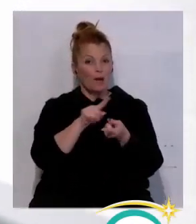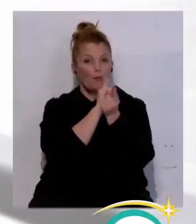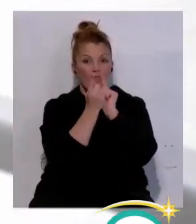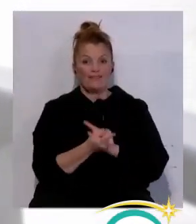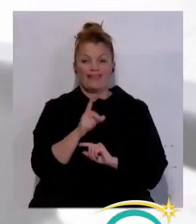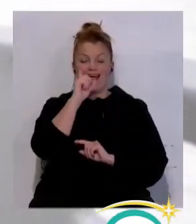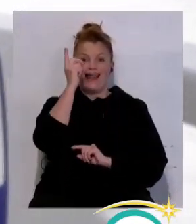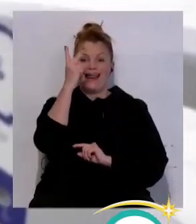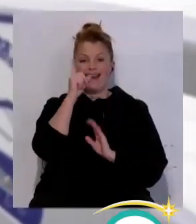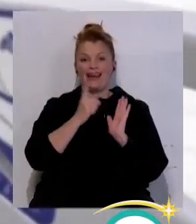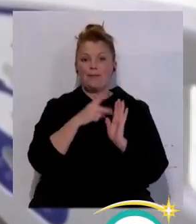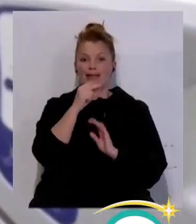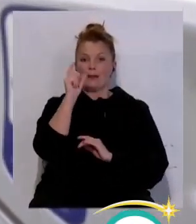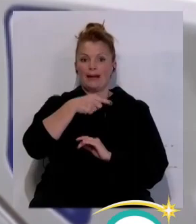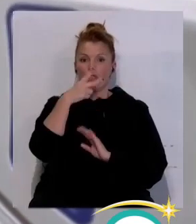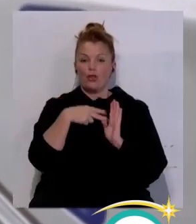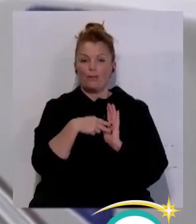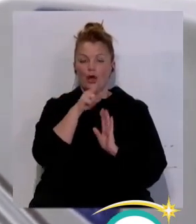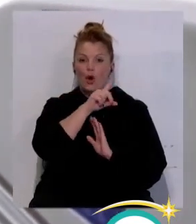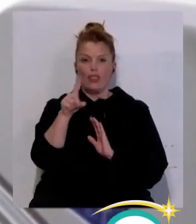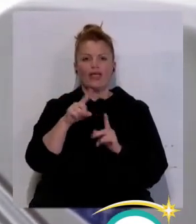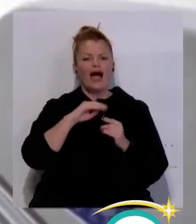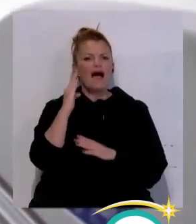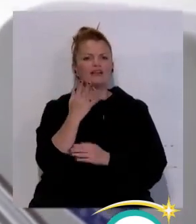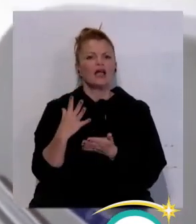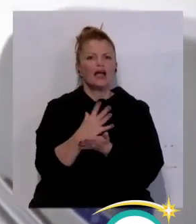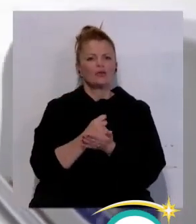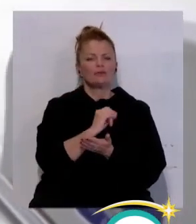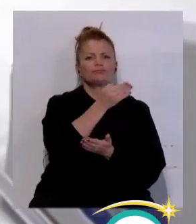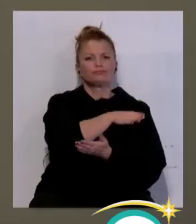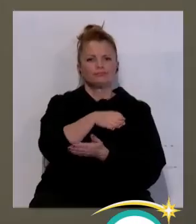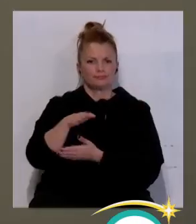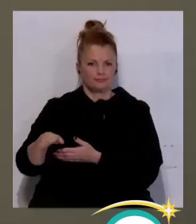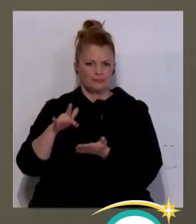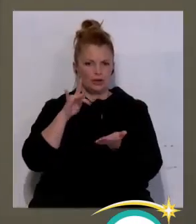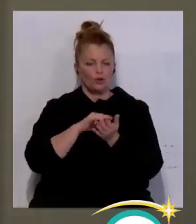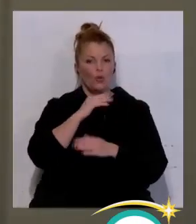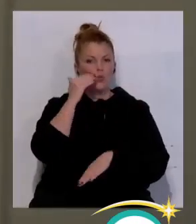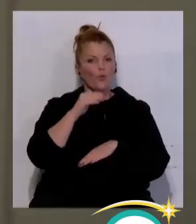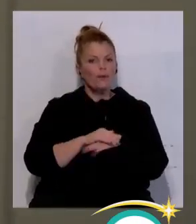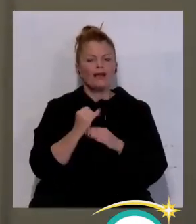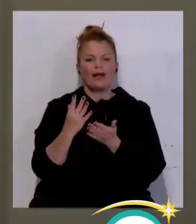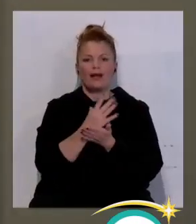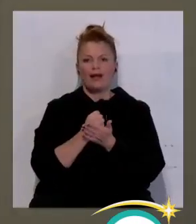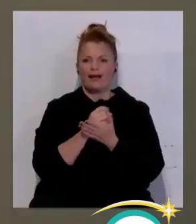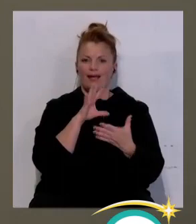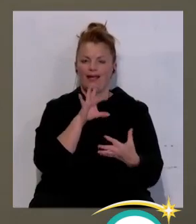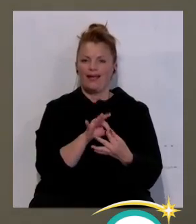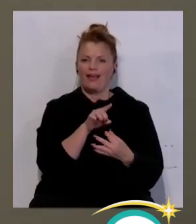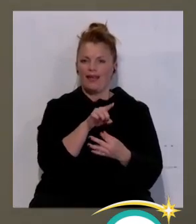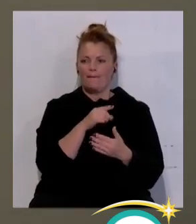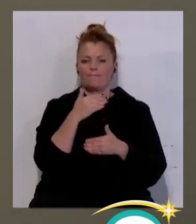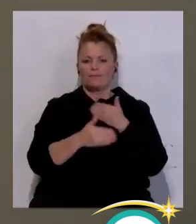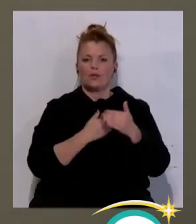Ley 20/2011 afecta a todas aquellas defunciones acaecidas que cumplan las condiciones tras